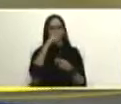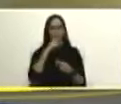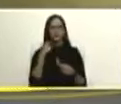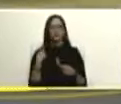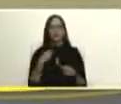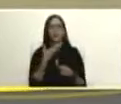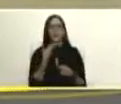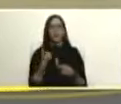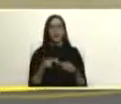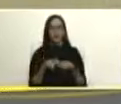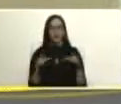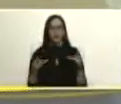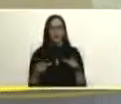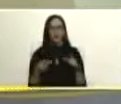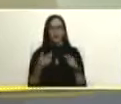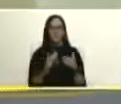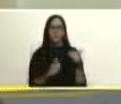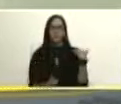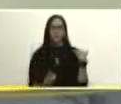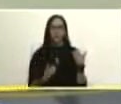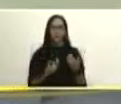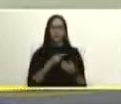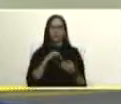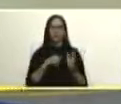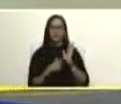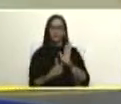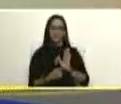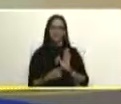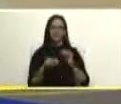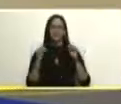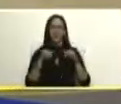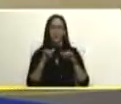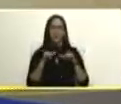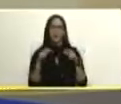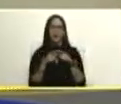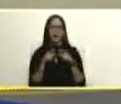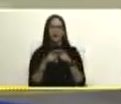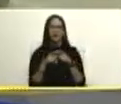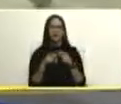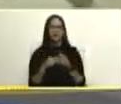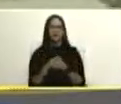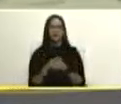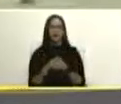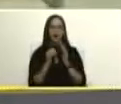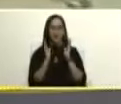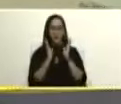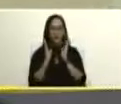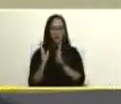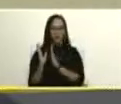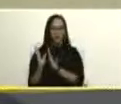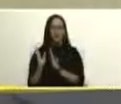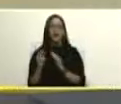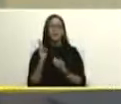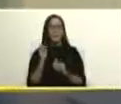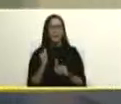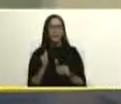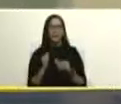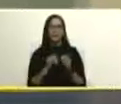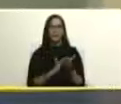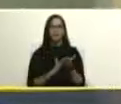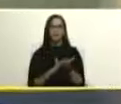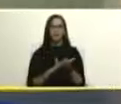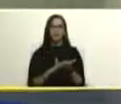tengan mejores condiciones. Presidente, cuente con nosotros. Este mismo equipo que hemos consolidado para